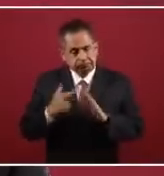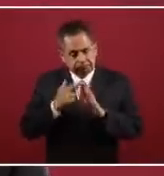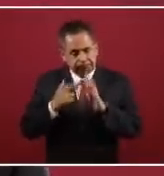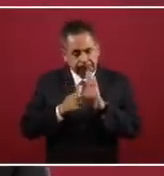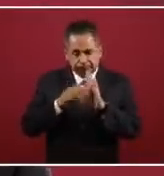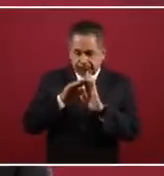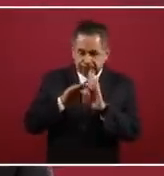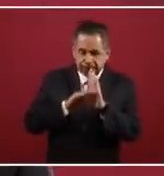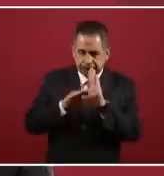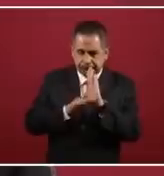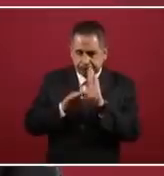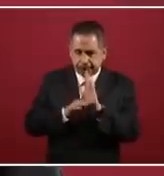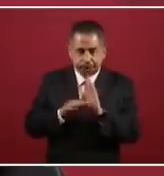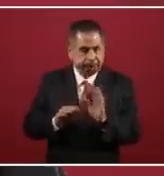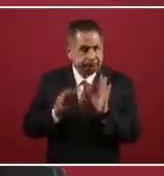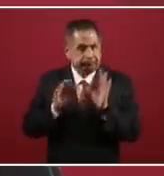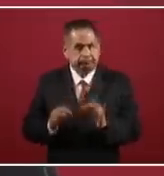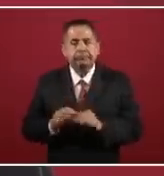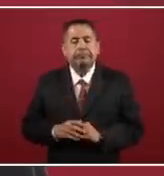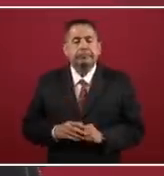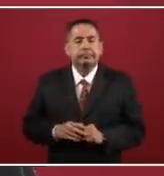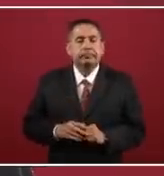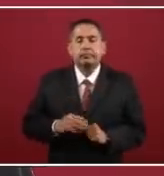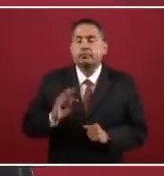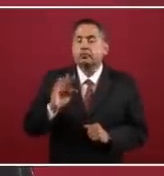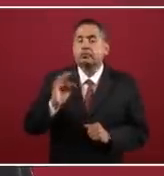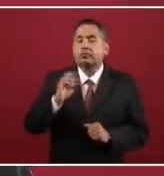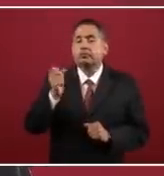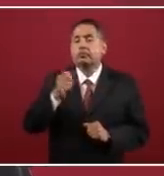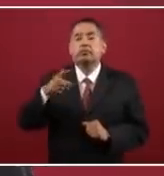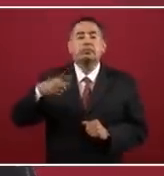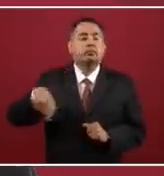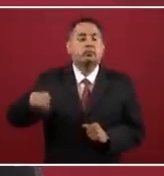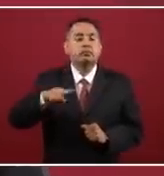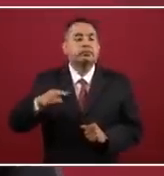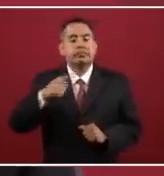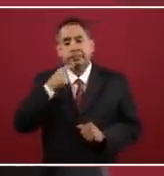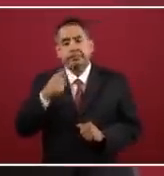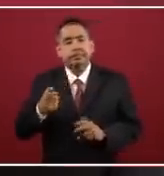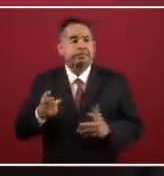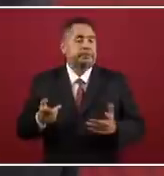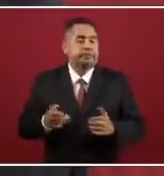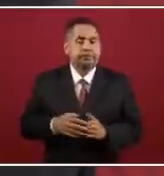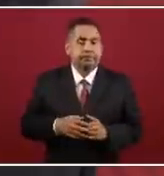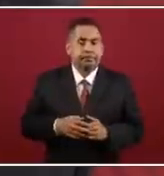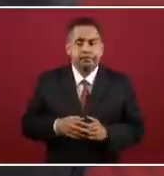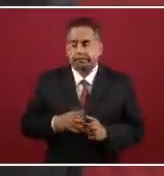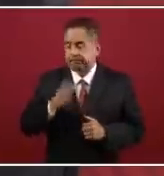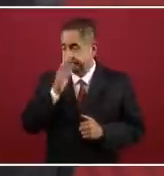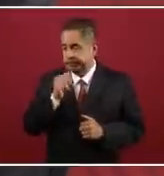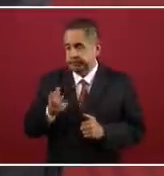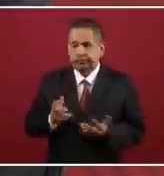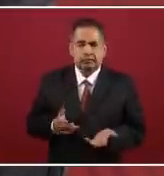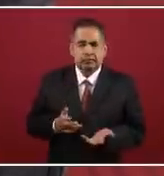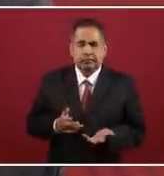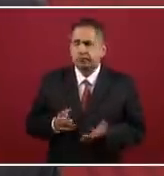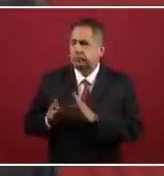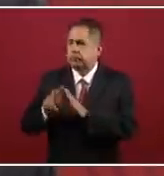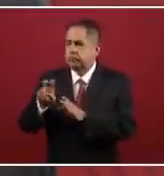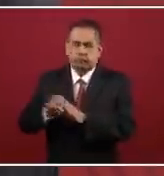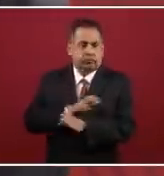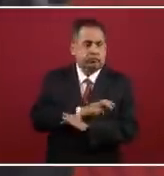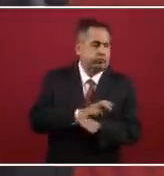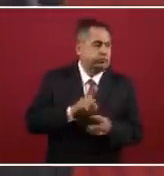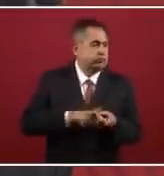reglamentarse esto. Hay quienes dicen que no es posible porque entonces ¿de qué van a vivir?